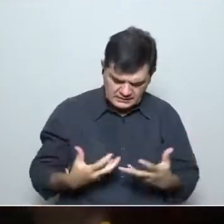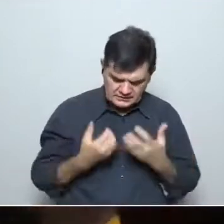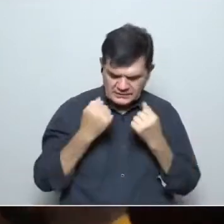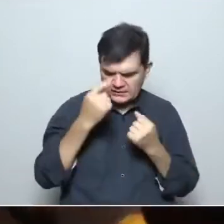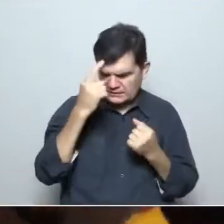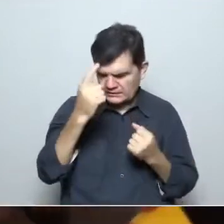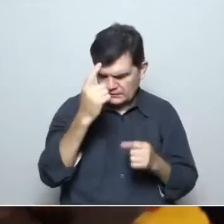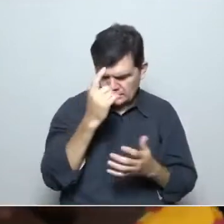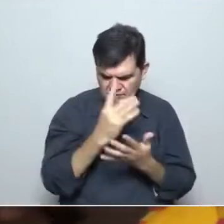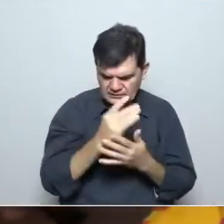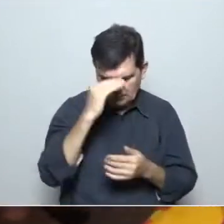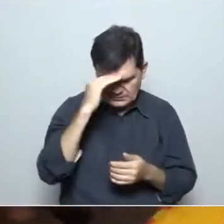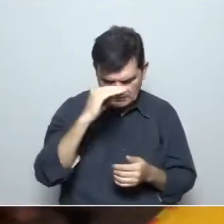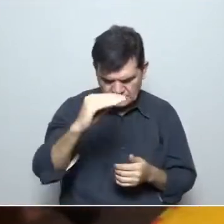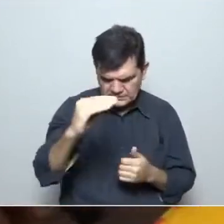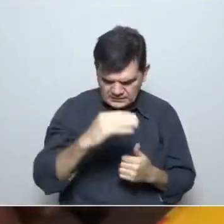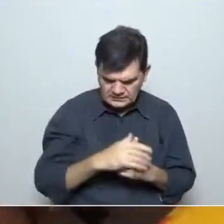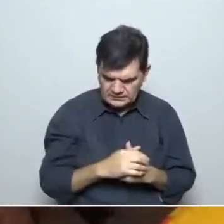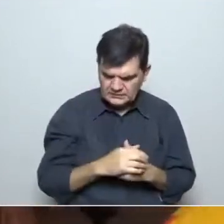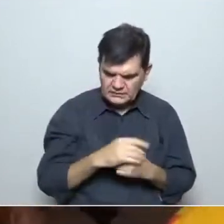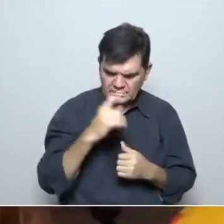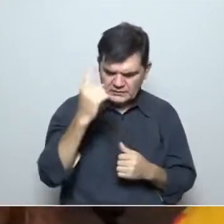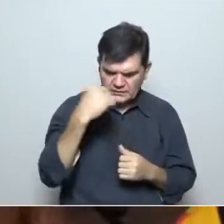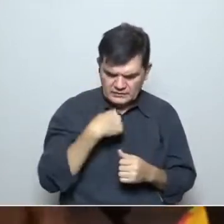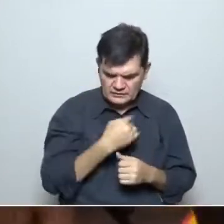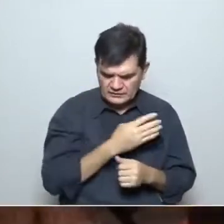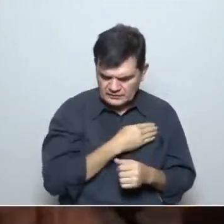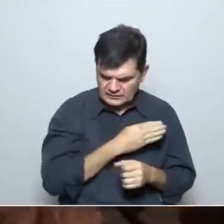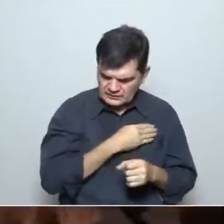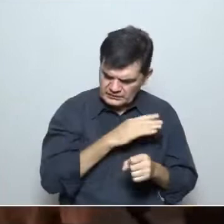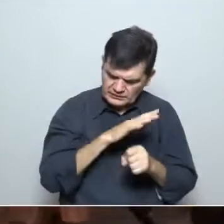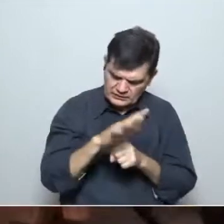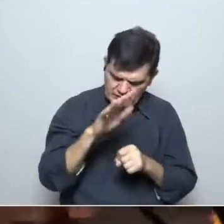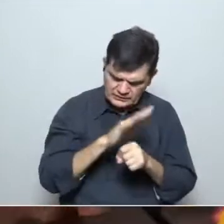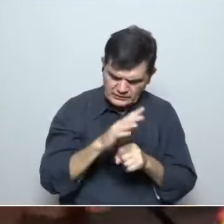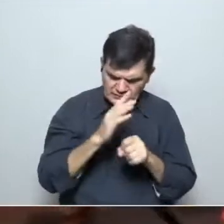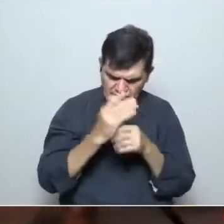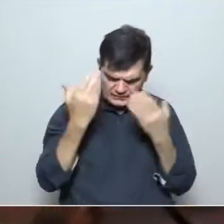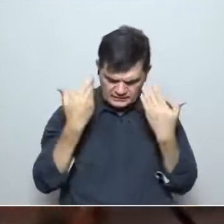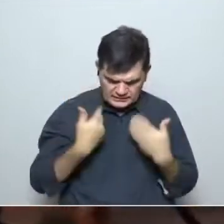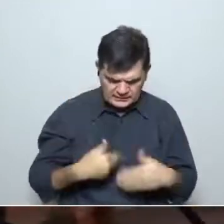tú, Jesús. Eres suficiente para mí.